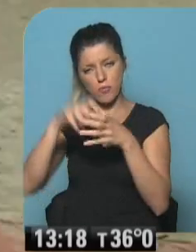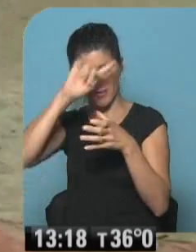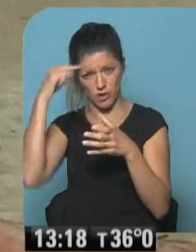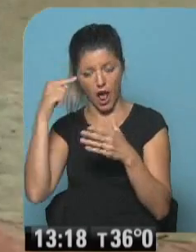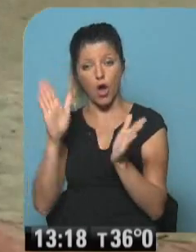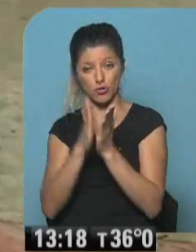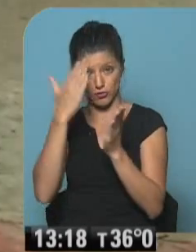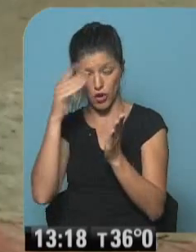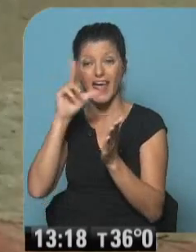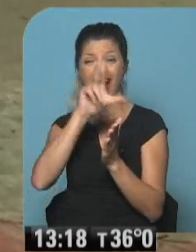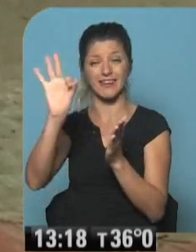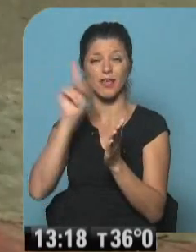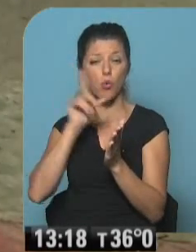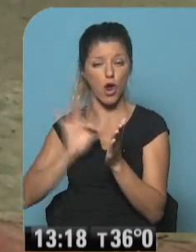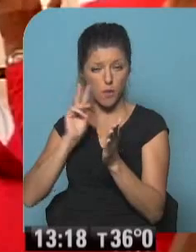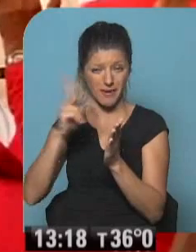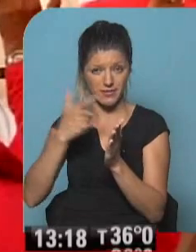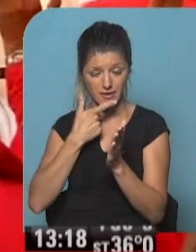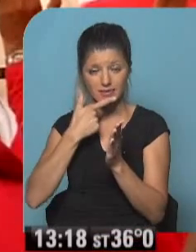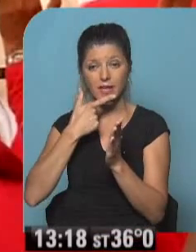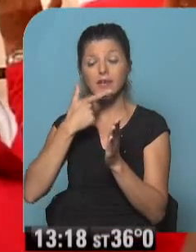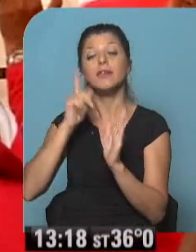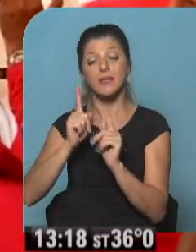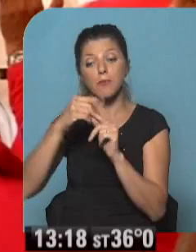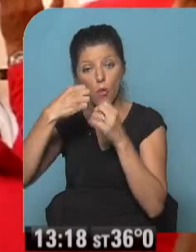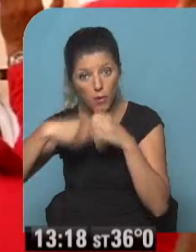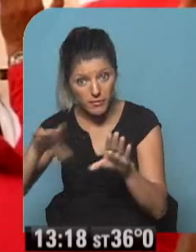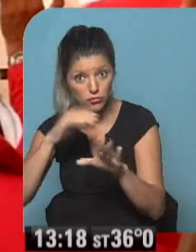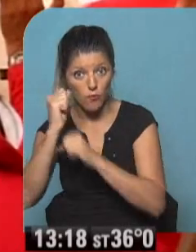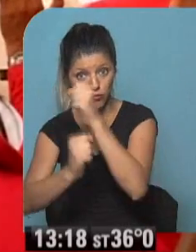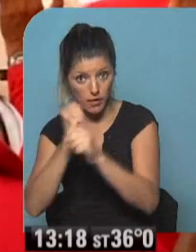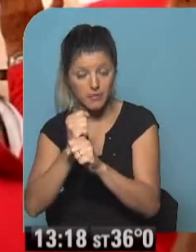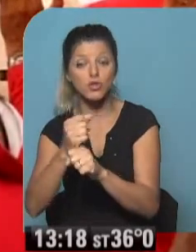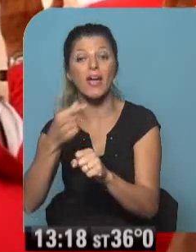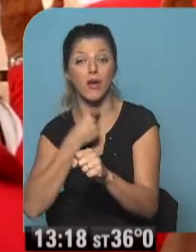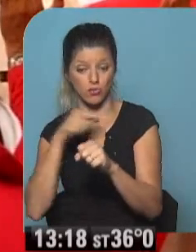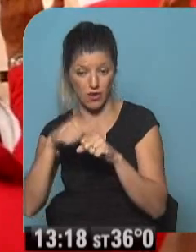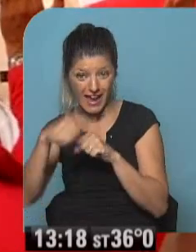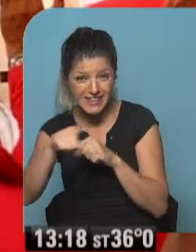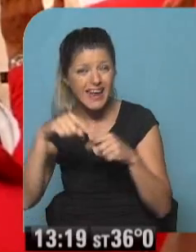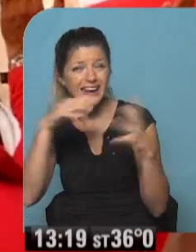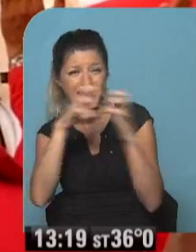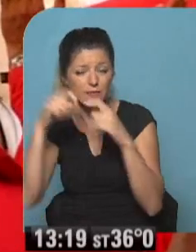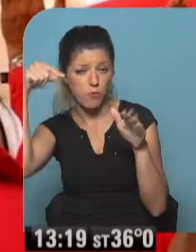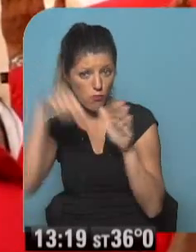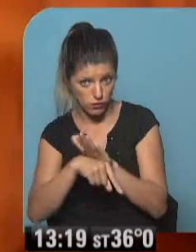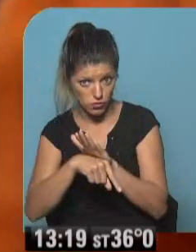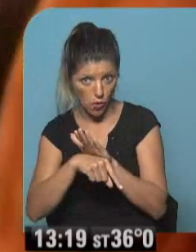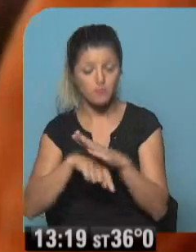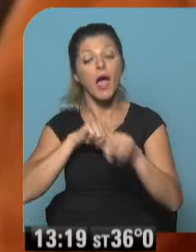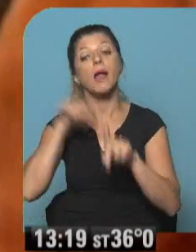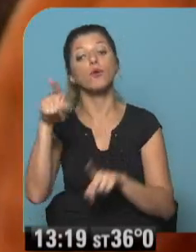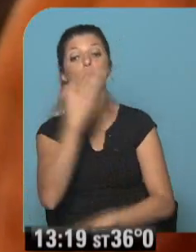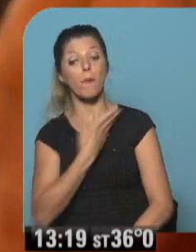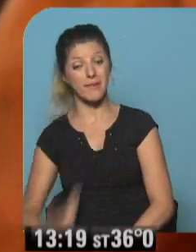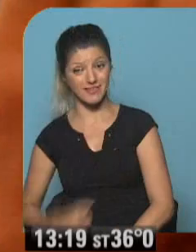de julio de 2017 y su entrada en funciones en agosto. Una jugada mediante la que el gobierno de Nicolás Maduro